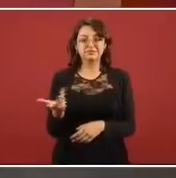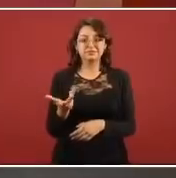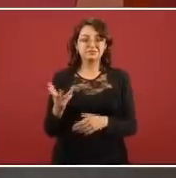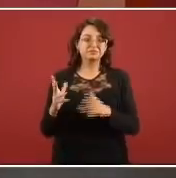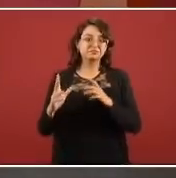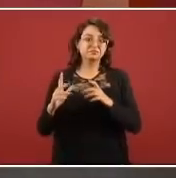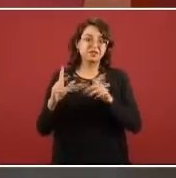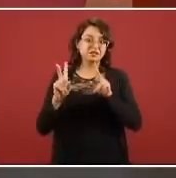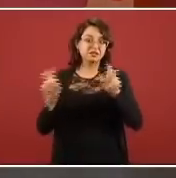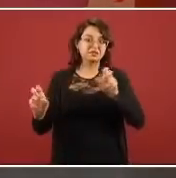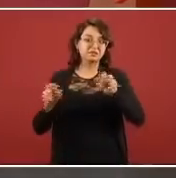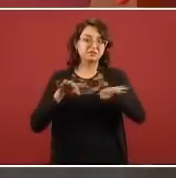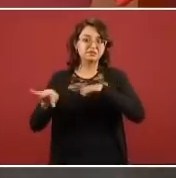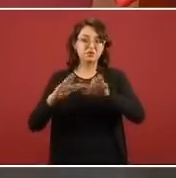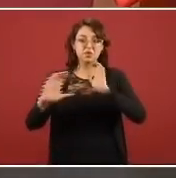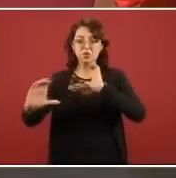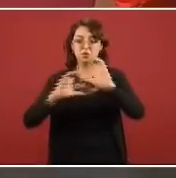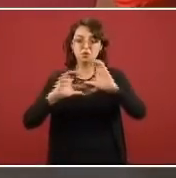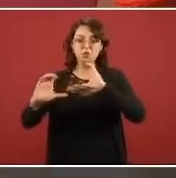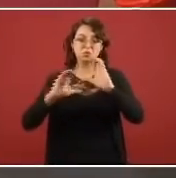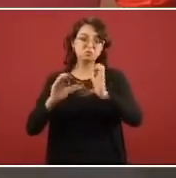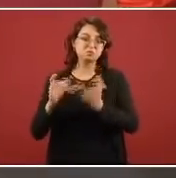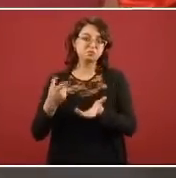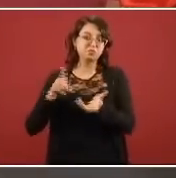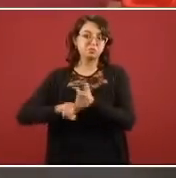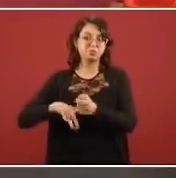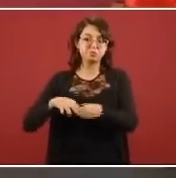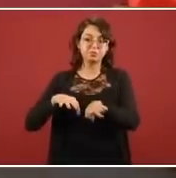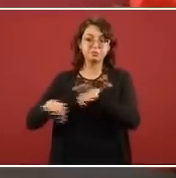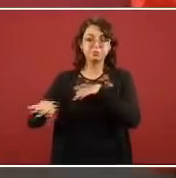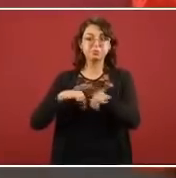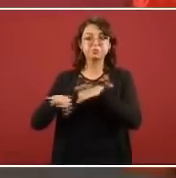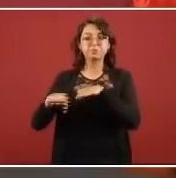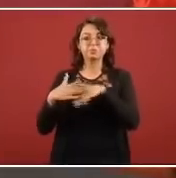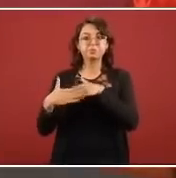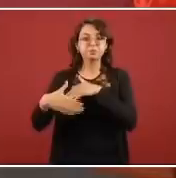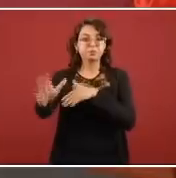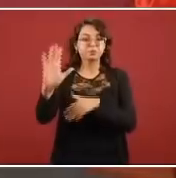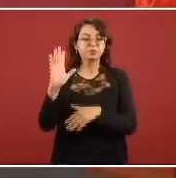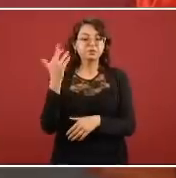comunicación o que han trabajado en medios.